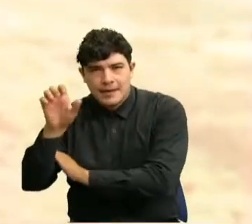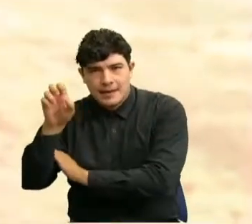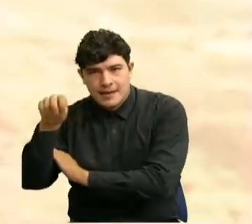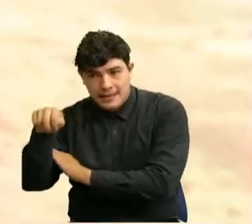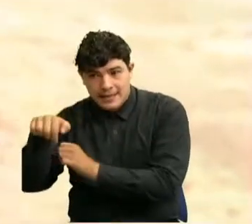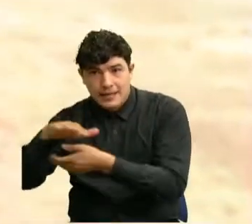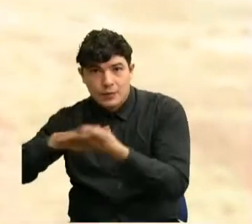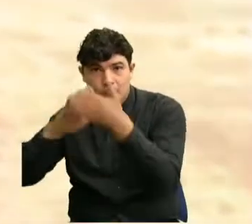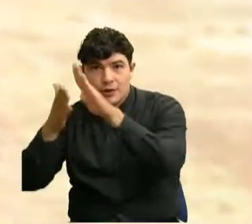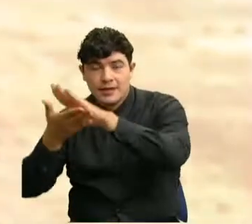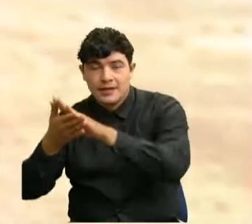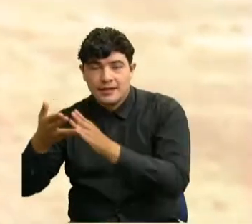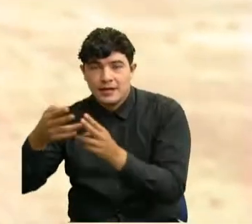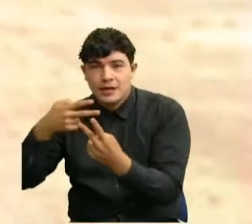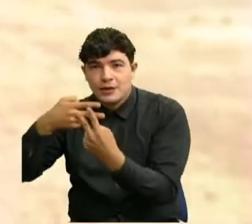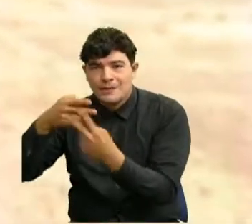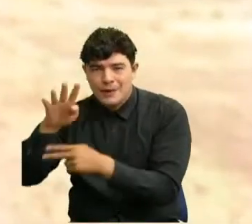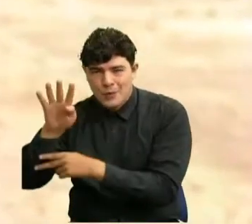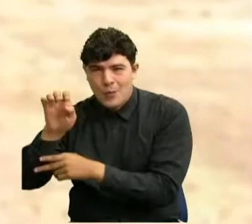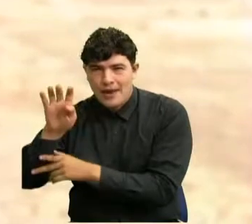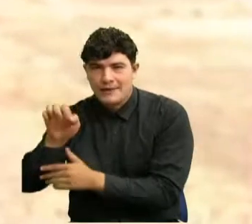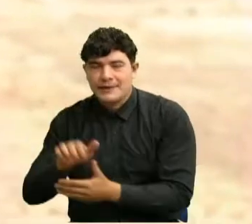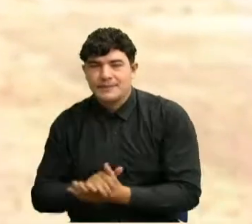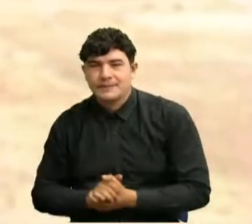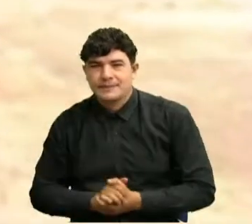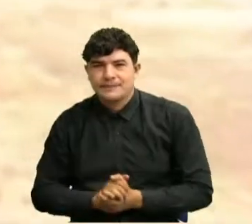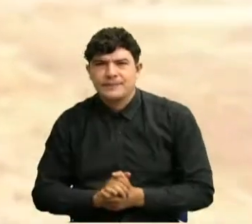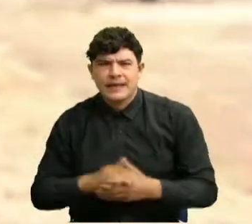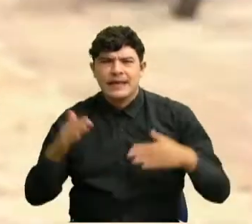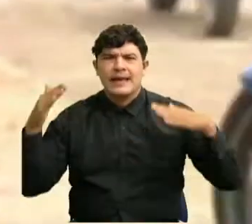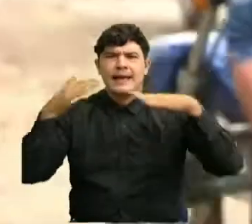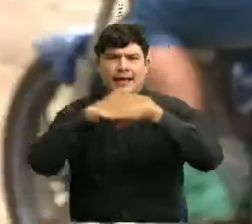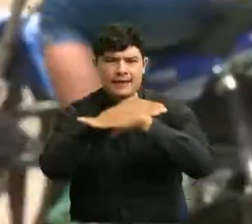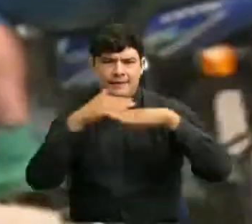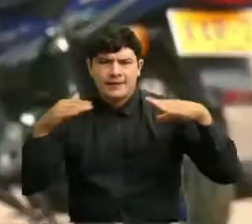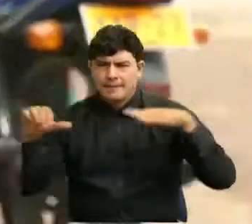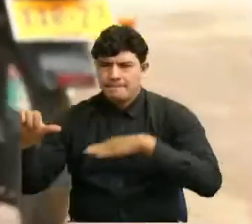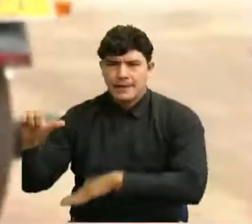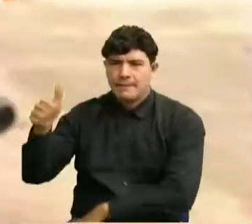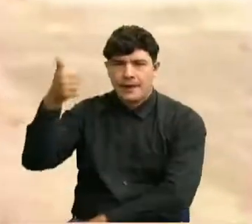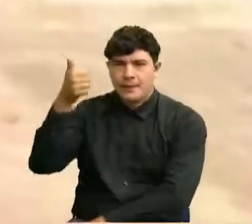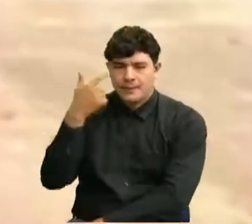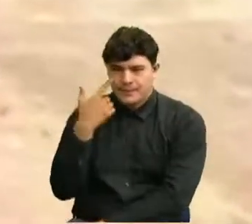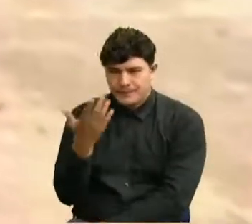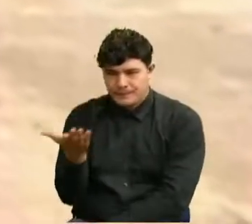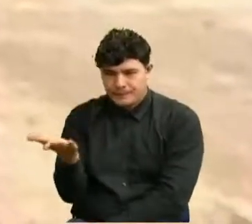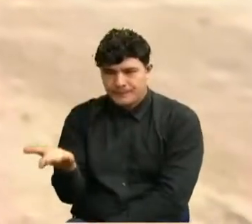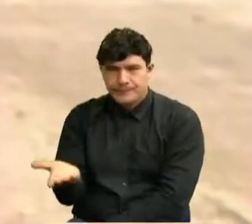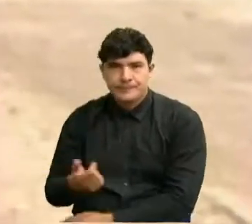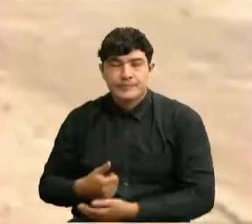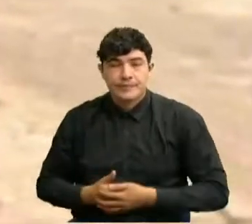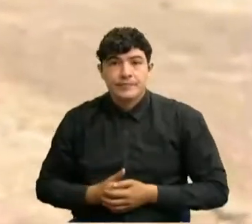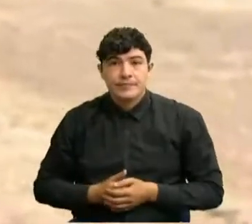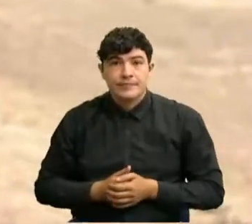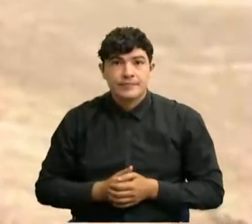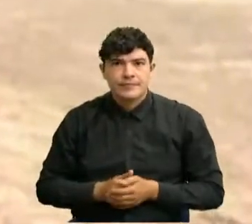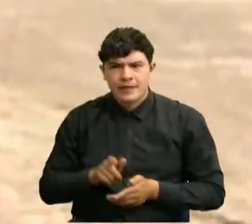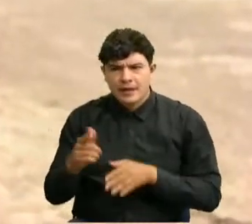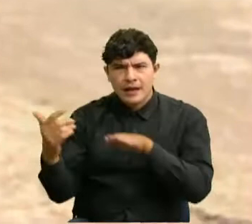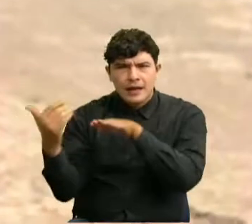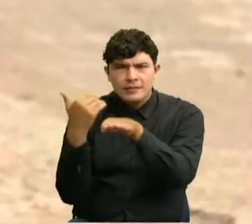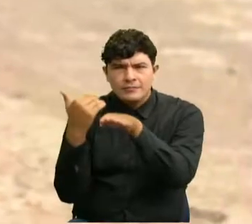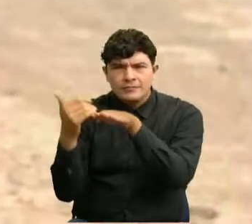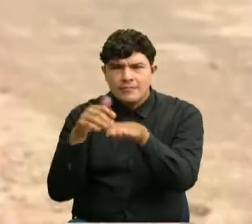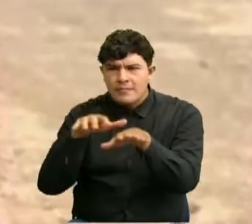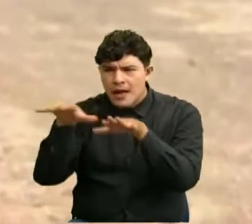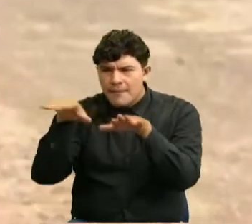de Cúcuta. Específicamente estamos en la avenida principal de este sector, que además comunica con otros barrios aledaños,